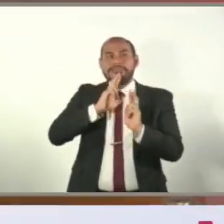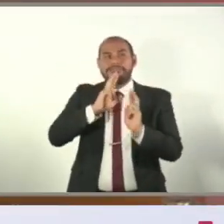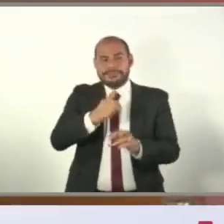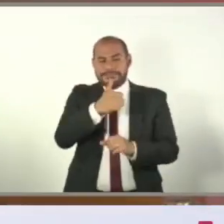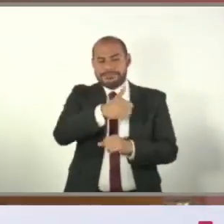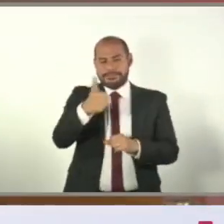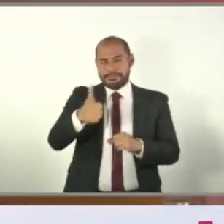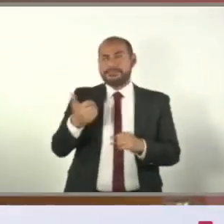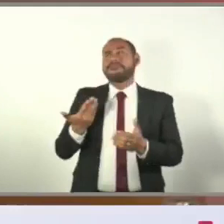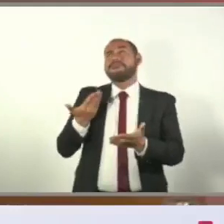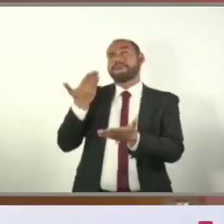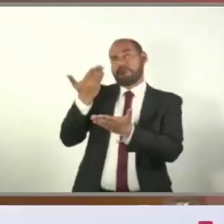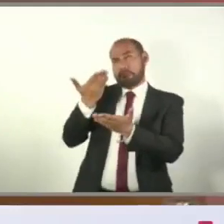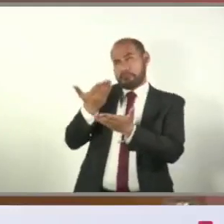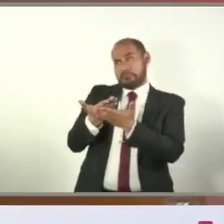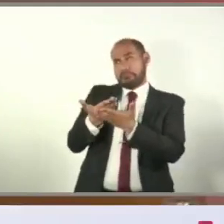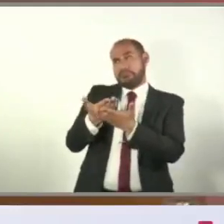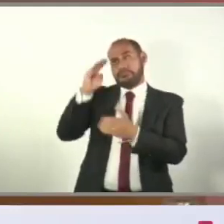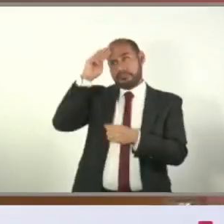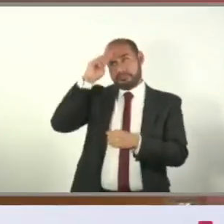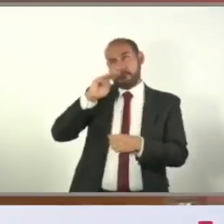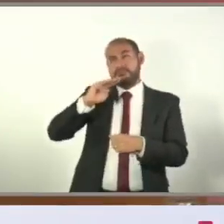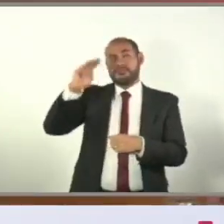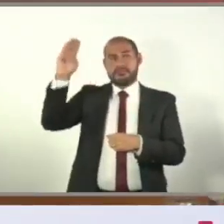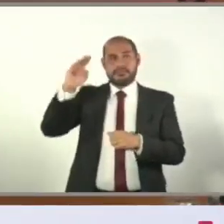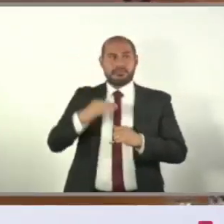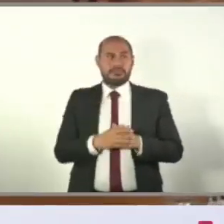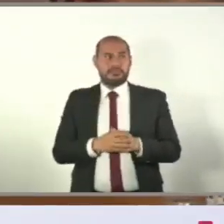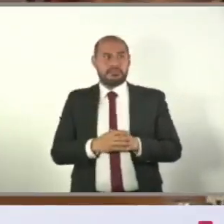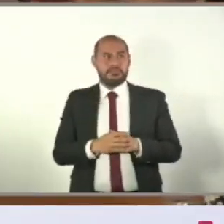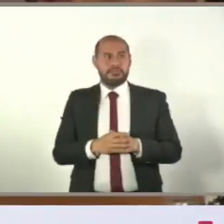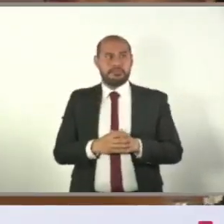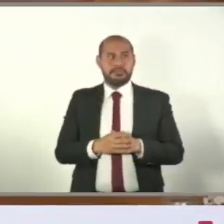lo pedimos, Señor.